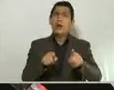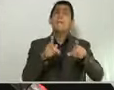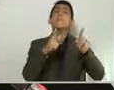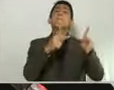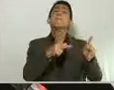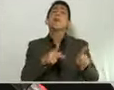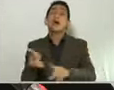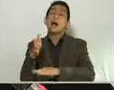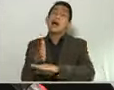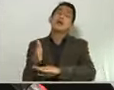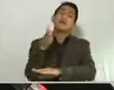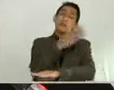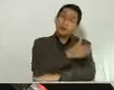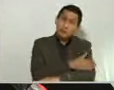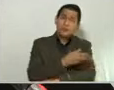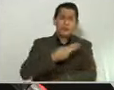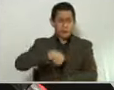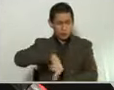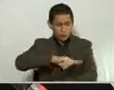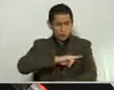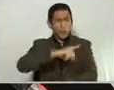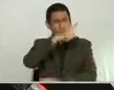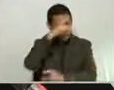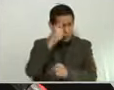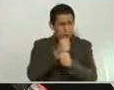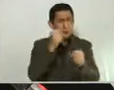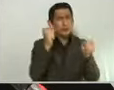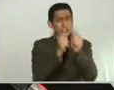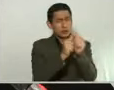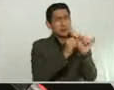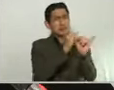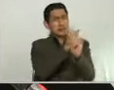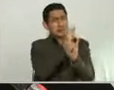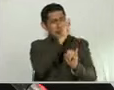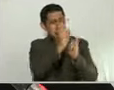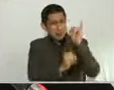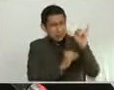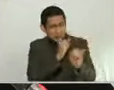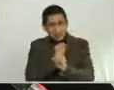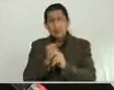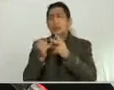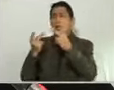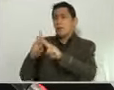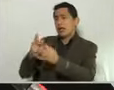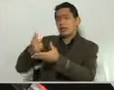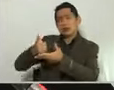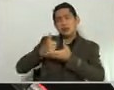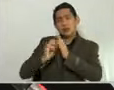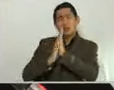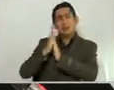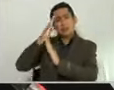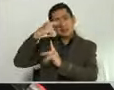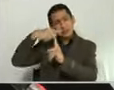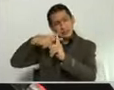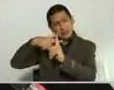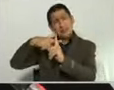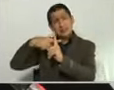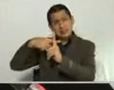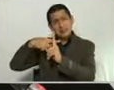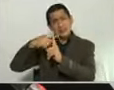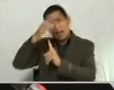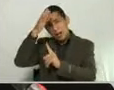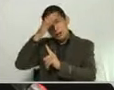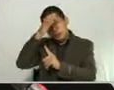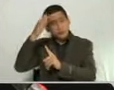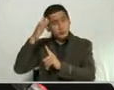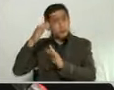y además lo hacemos con las Naciones Unidas y la Iglesia, no es que repartimos donde querramos, ellos nos marcan el cordón de pobreza de la ciudad, y es